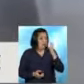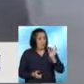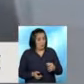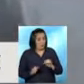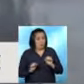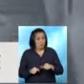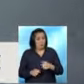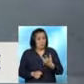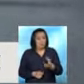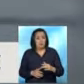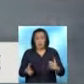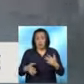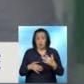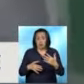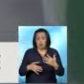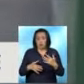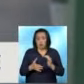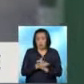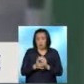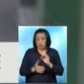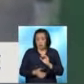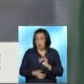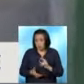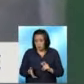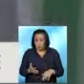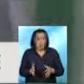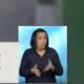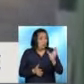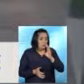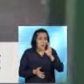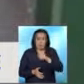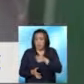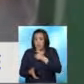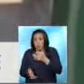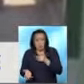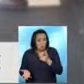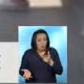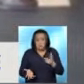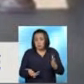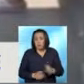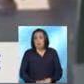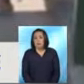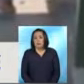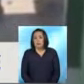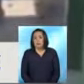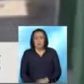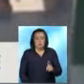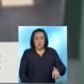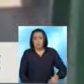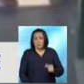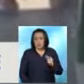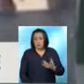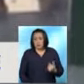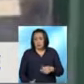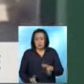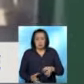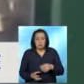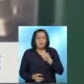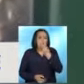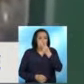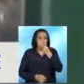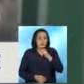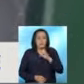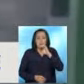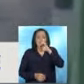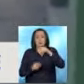fue captado en Chorrillos tratando de conseguir agua, solo un poco de agua. Este perrito carga en su hocico, como lo hemos